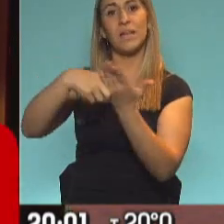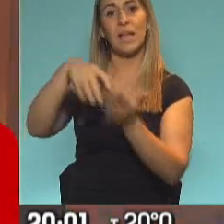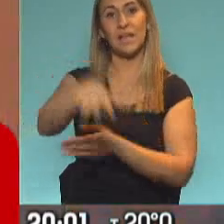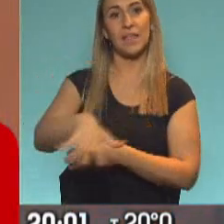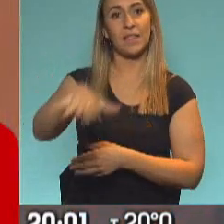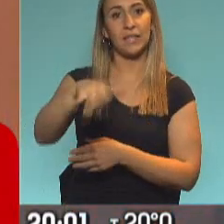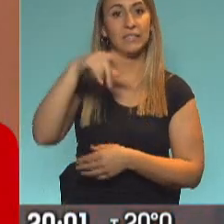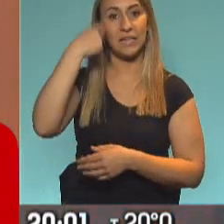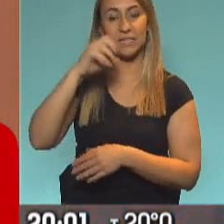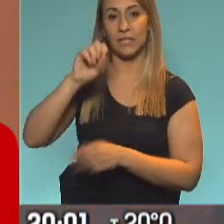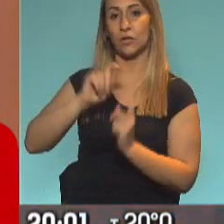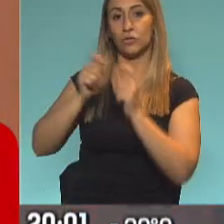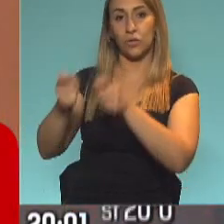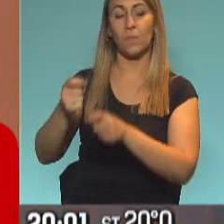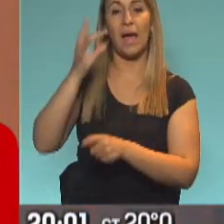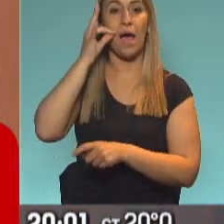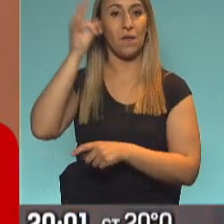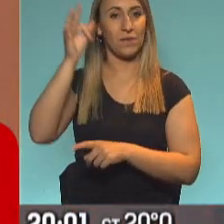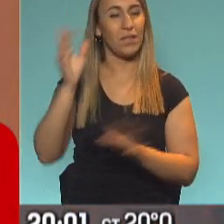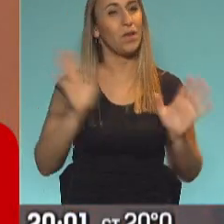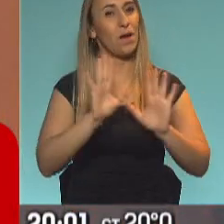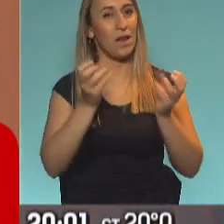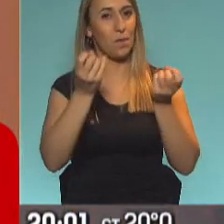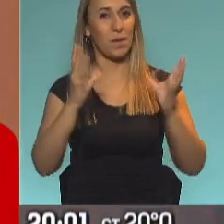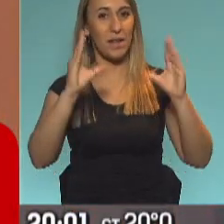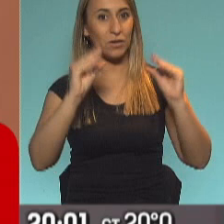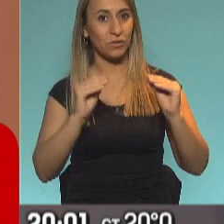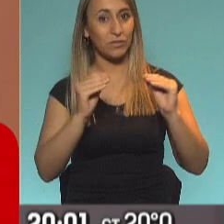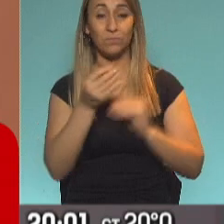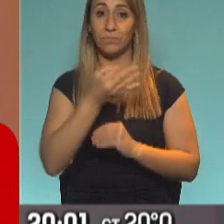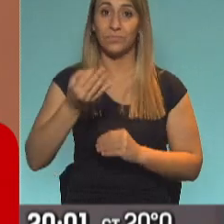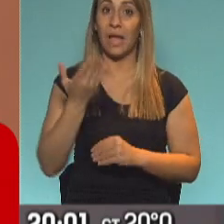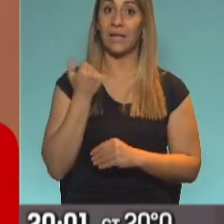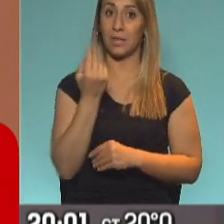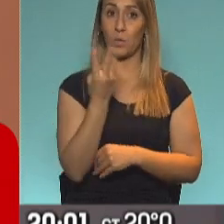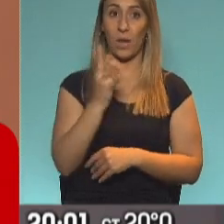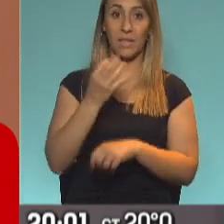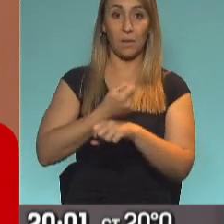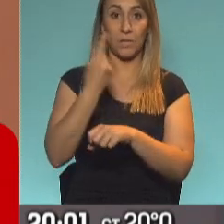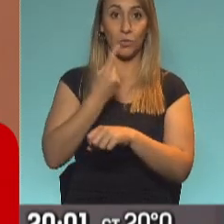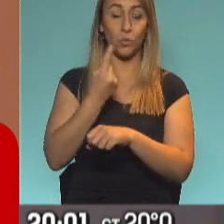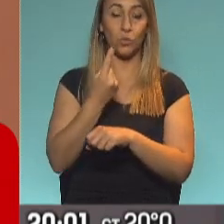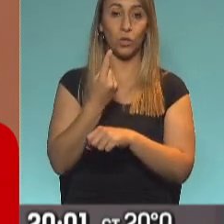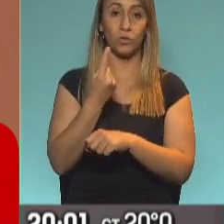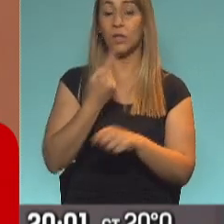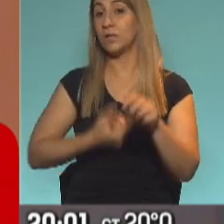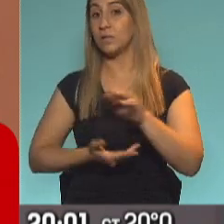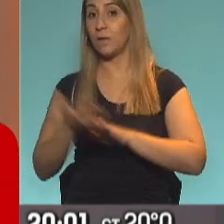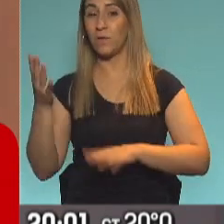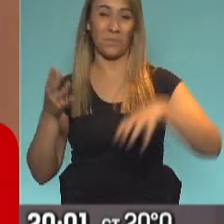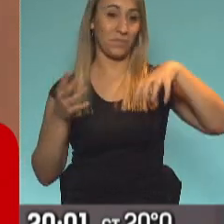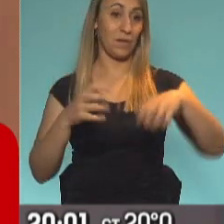noches. Hola, Ariel, buenas noches. Hace 40 minutos acaba de retirarse de la